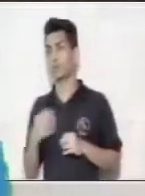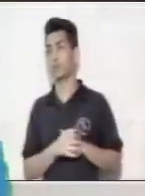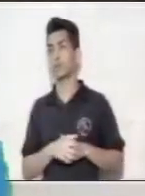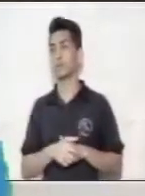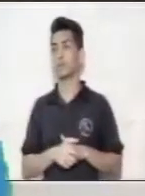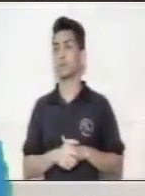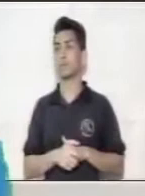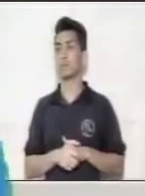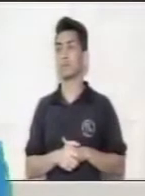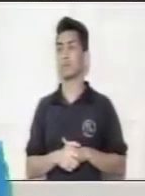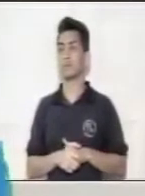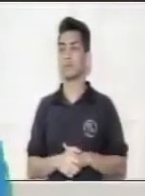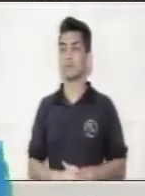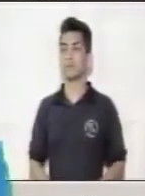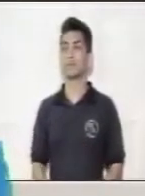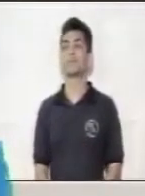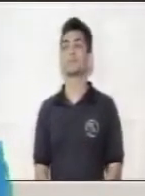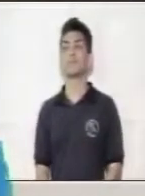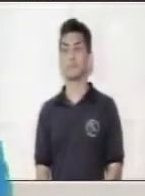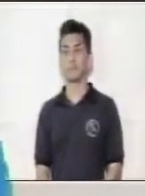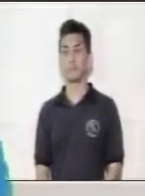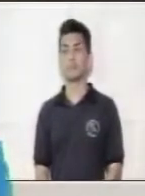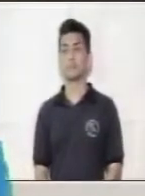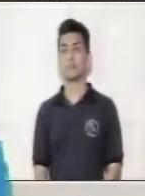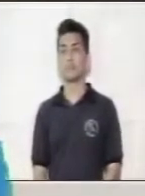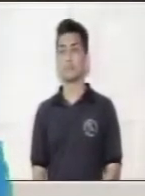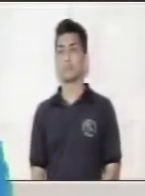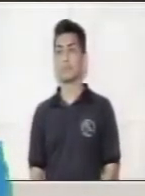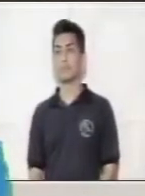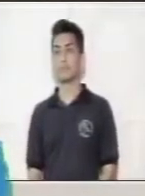2. ¿Sí? Ok.